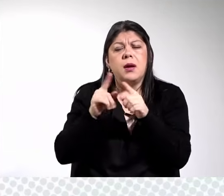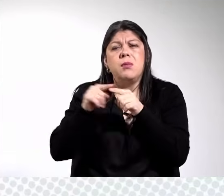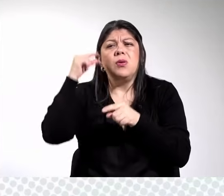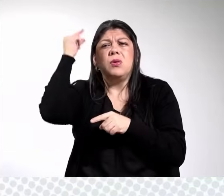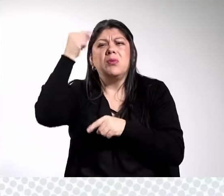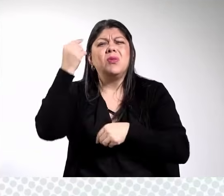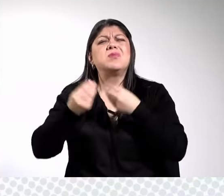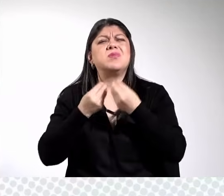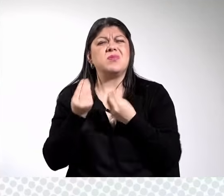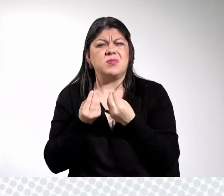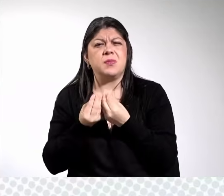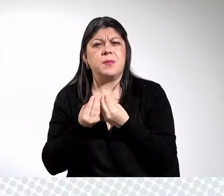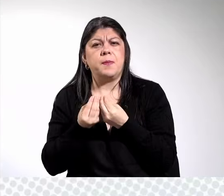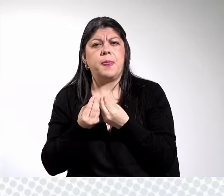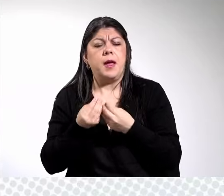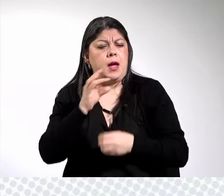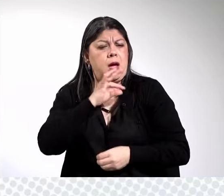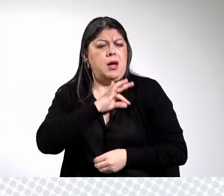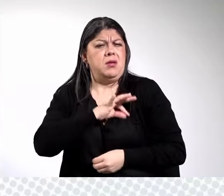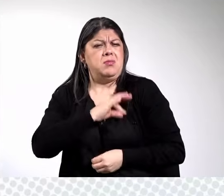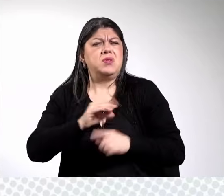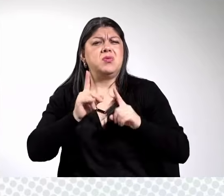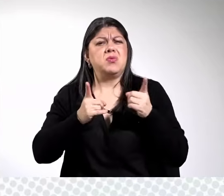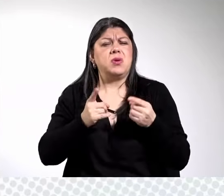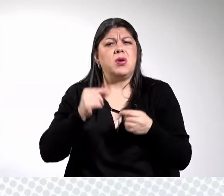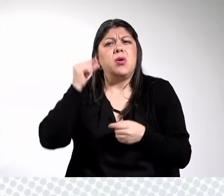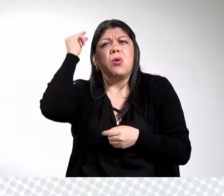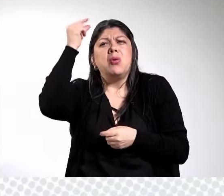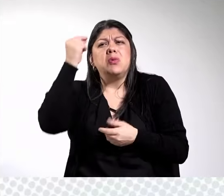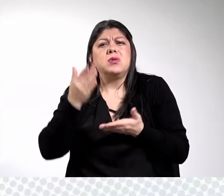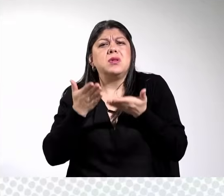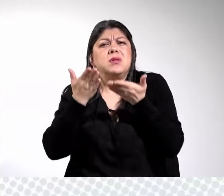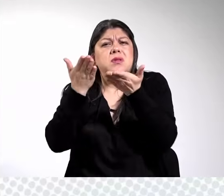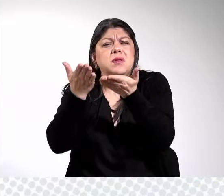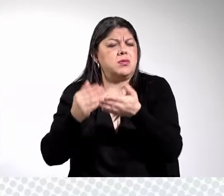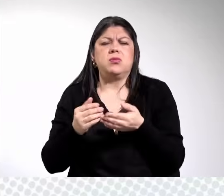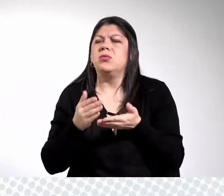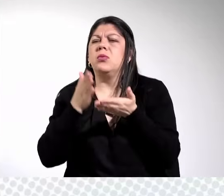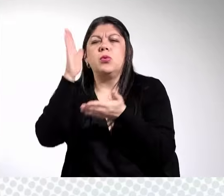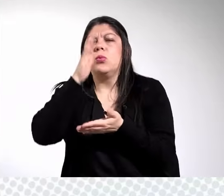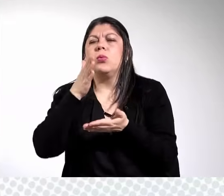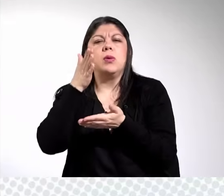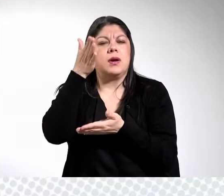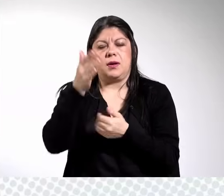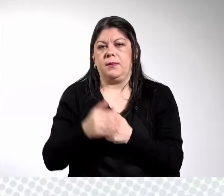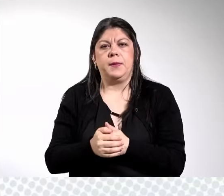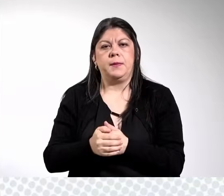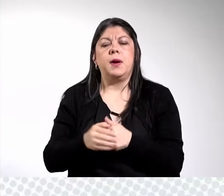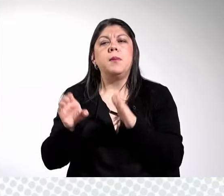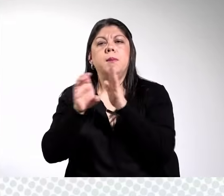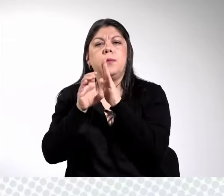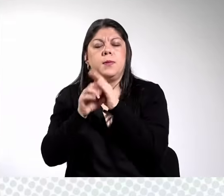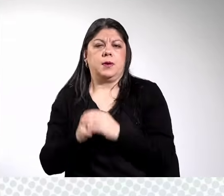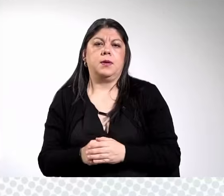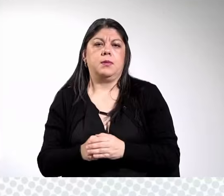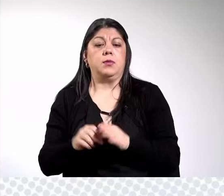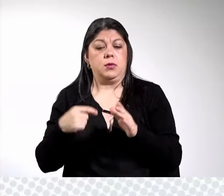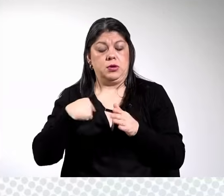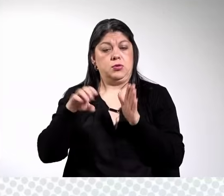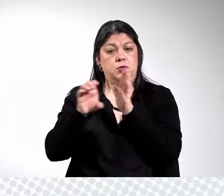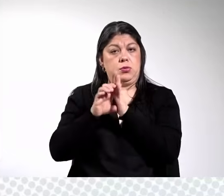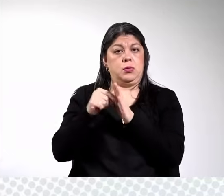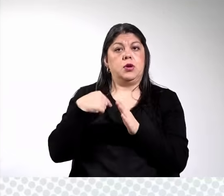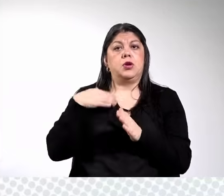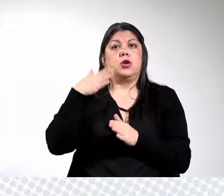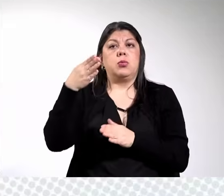Estado? ¿Cuál es el beneficio o cómo es que el Estado llega? No llega. Entonces, por ejemplo, esto es un ejemplo. Yo mando